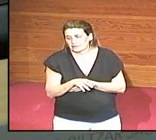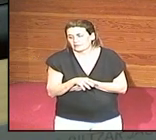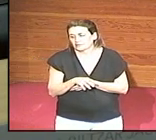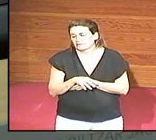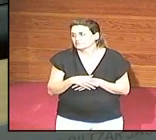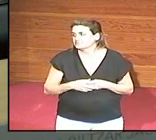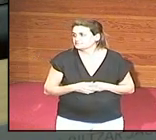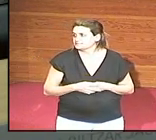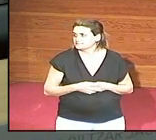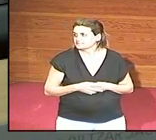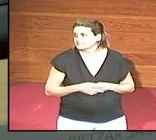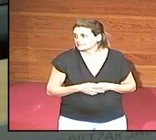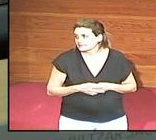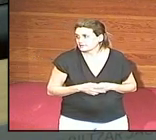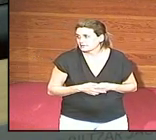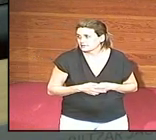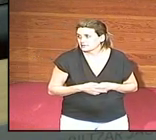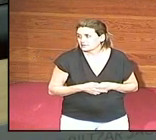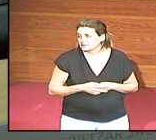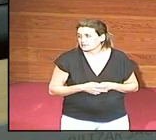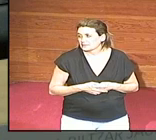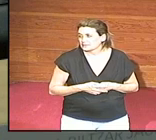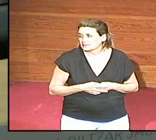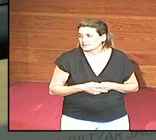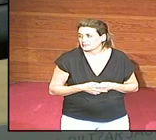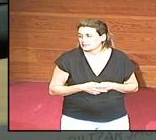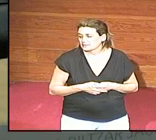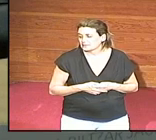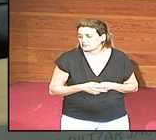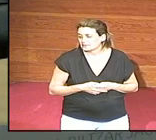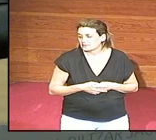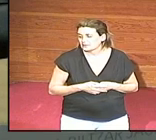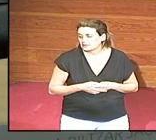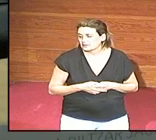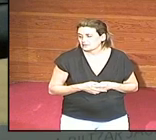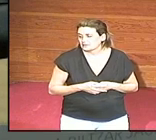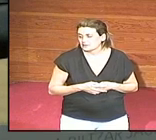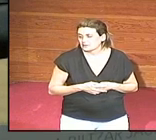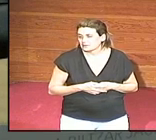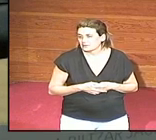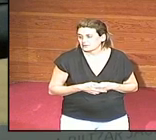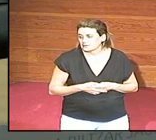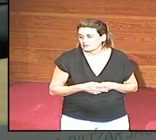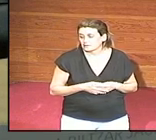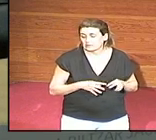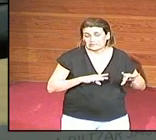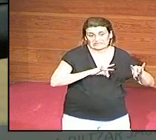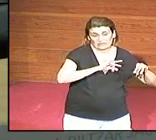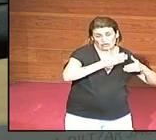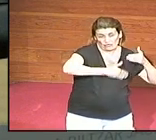que hace el territorio que hay entre el aeropuerto de Donetsk y esta ciudad que se llama